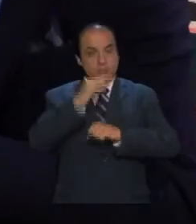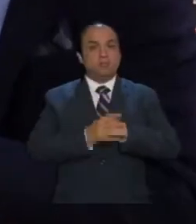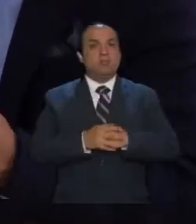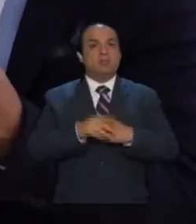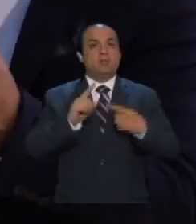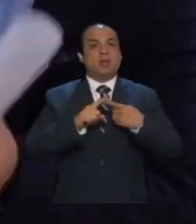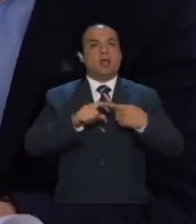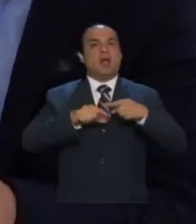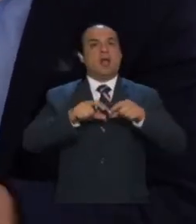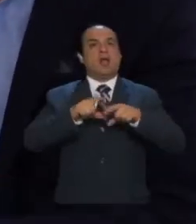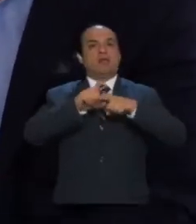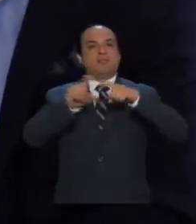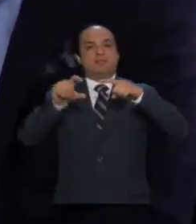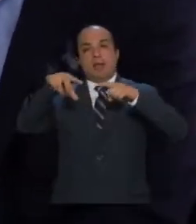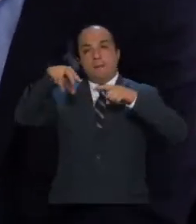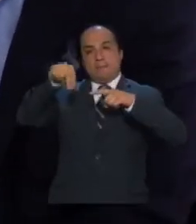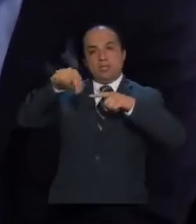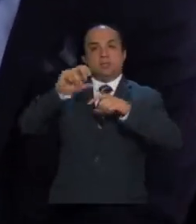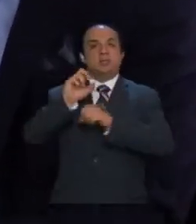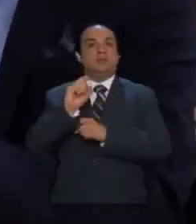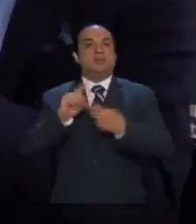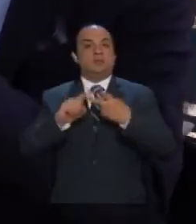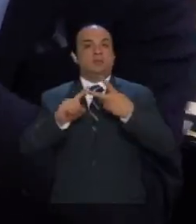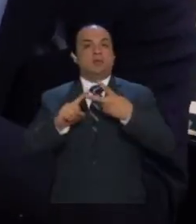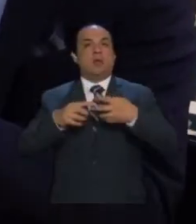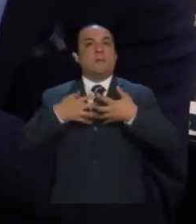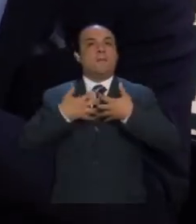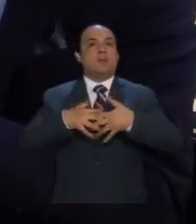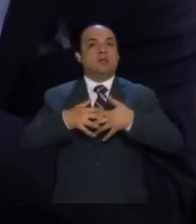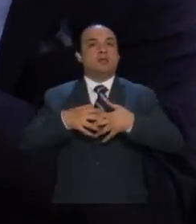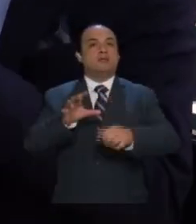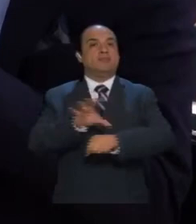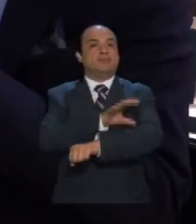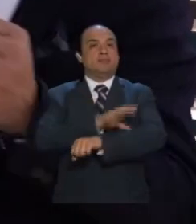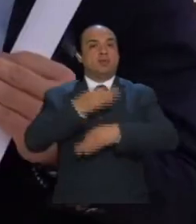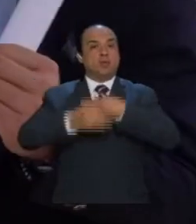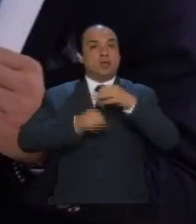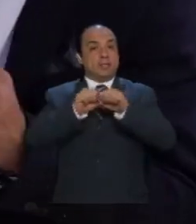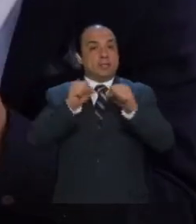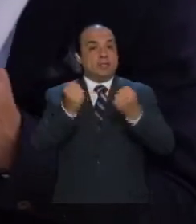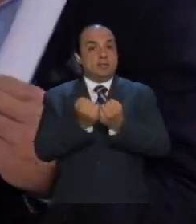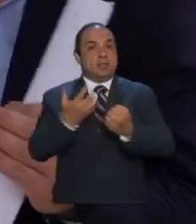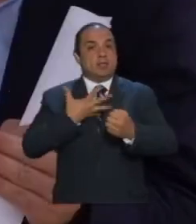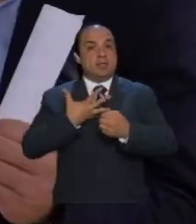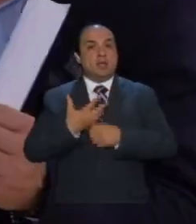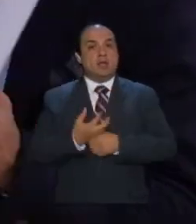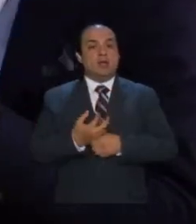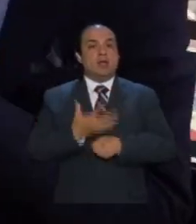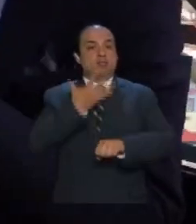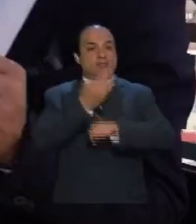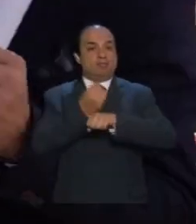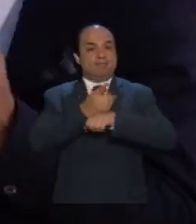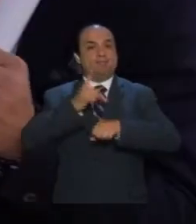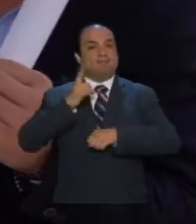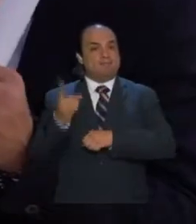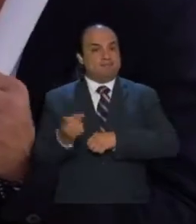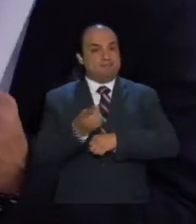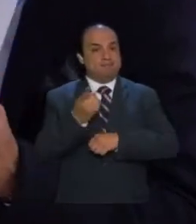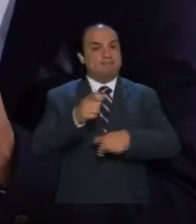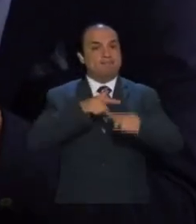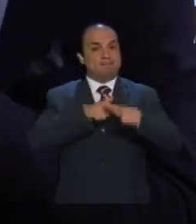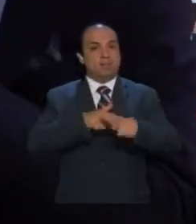las pinzas, de los motores eléctricos que mueven, es todo el sistema. Y es un mantenimiento permanente para que esté